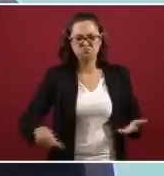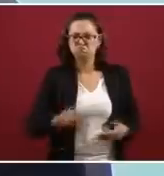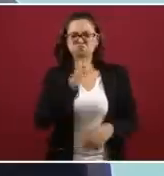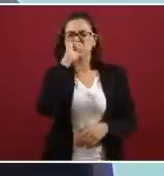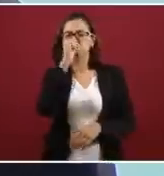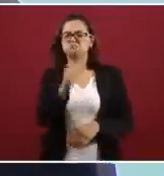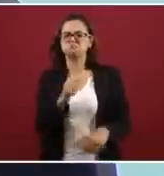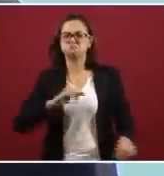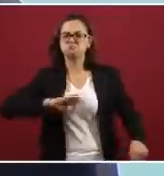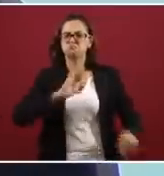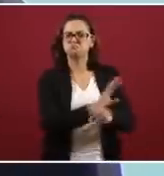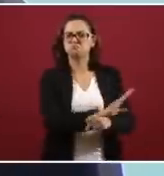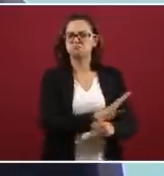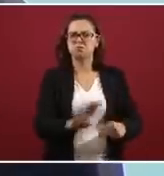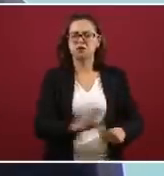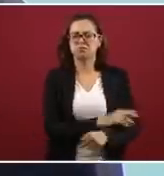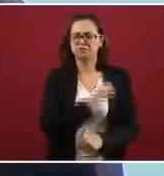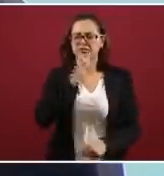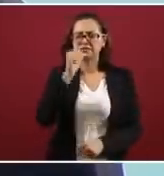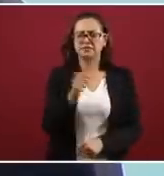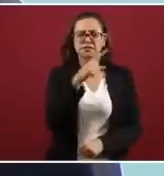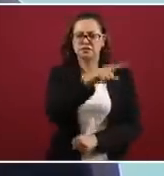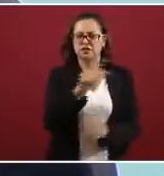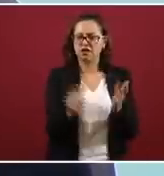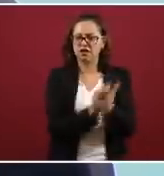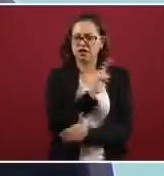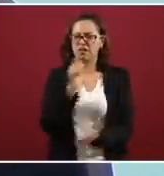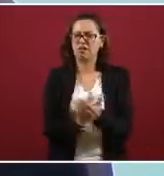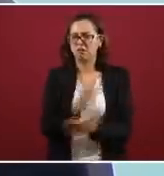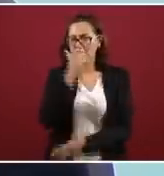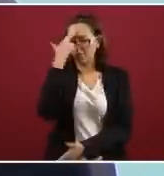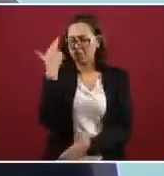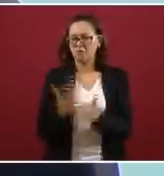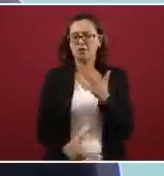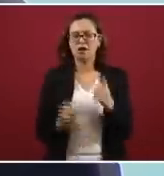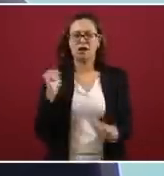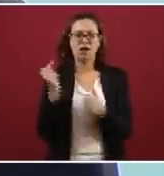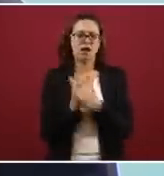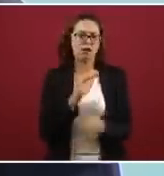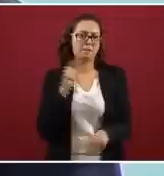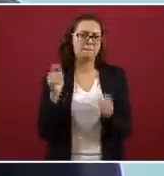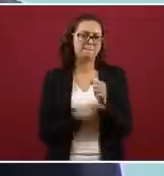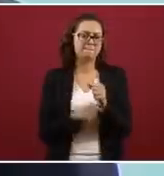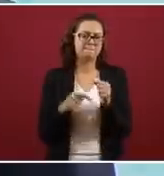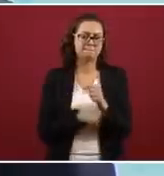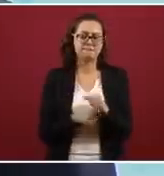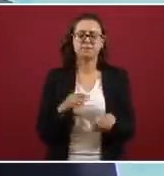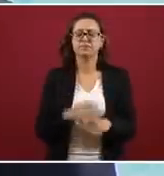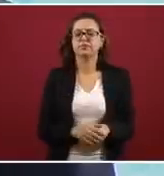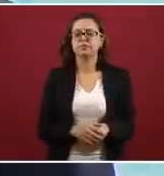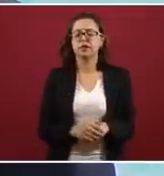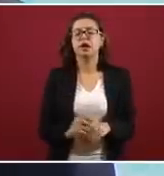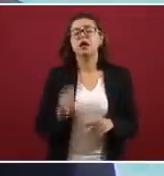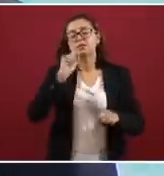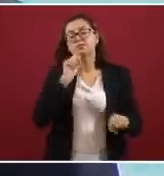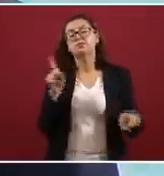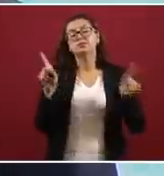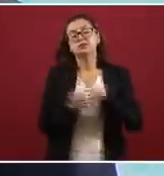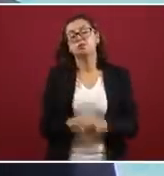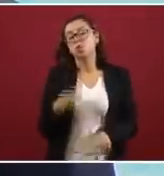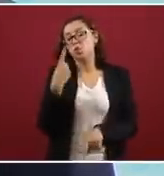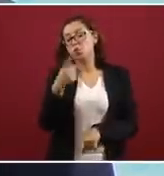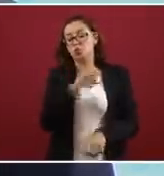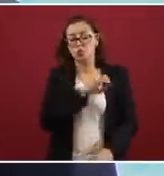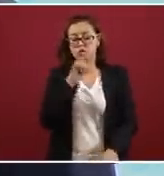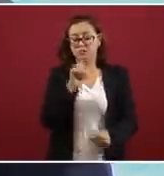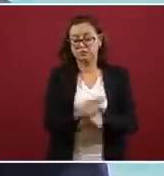no beneficiar a estas personas que no cumplen con la ley y que algo están escondiendo. Tuvimos una verificación especial con un